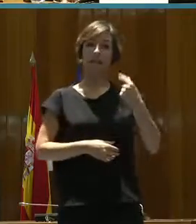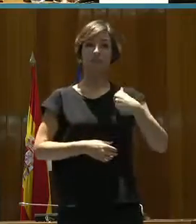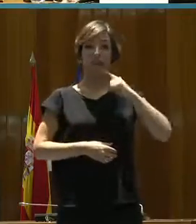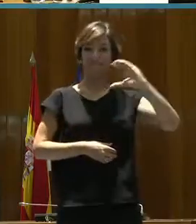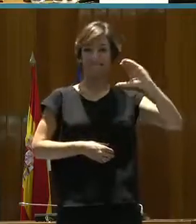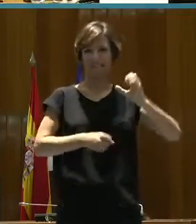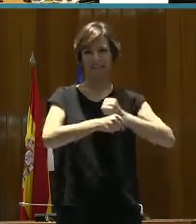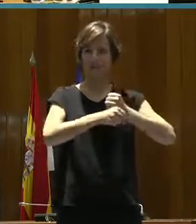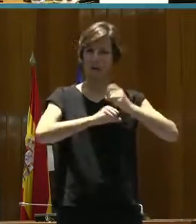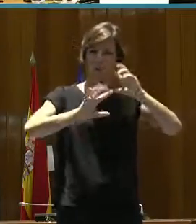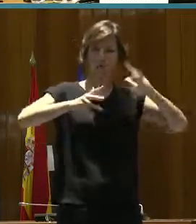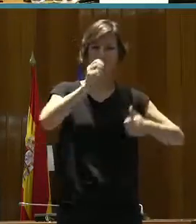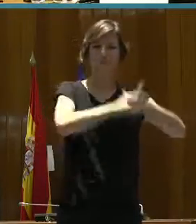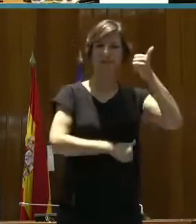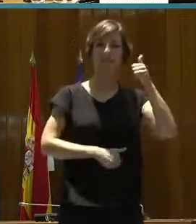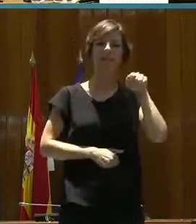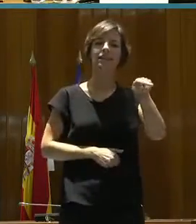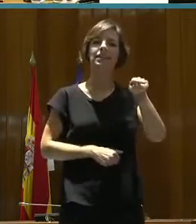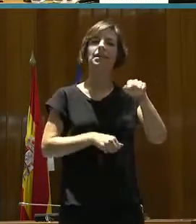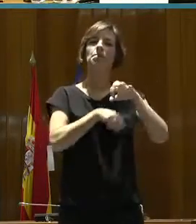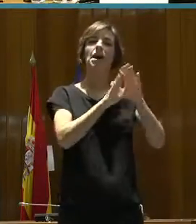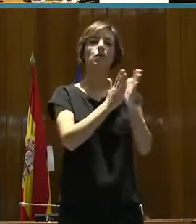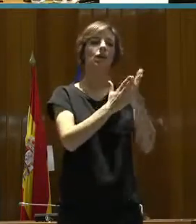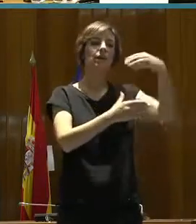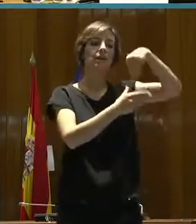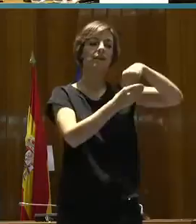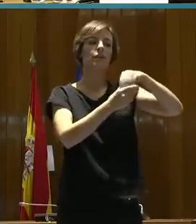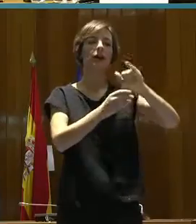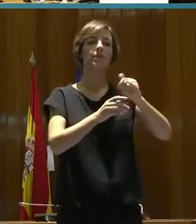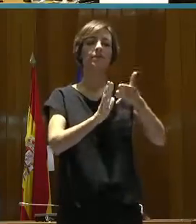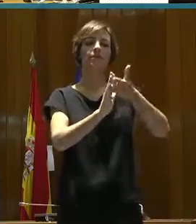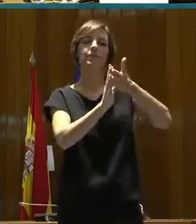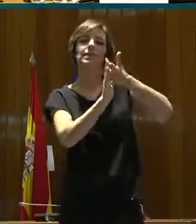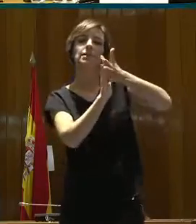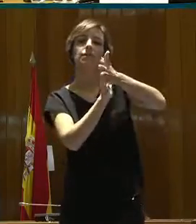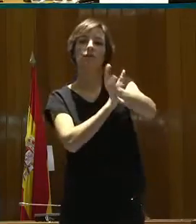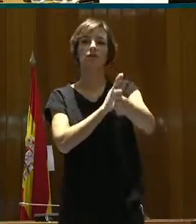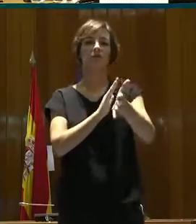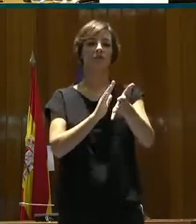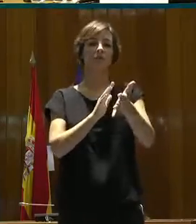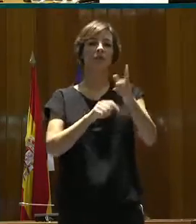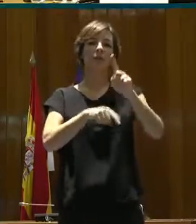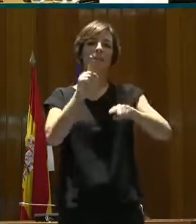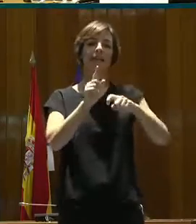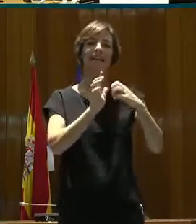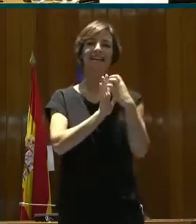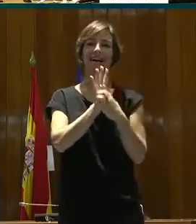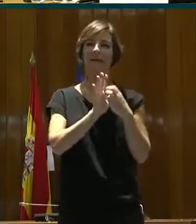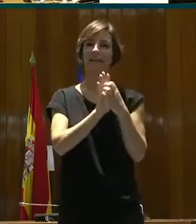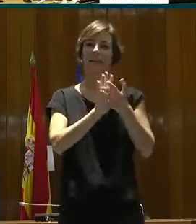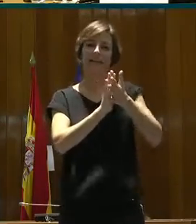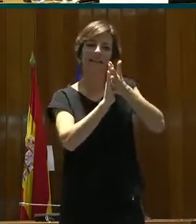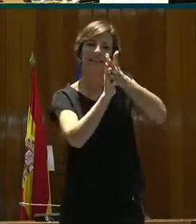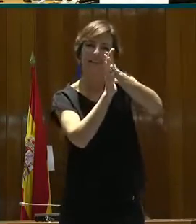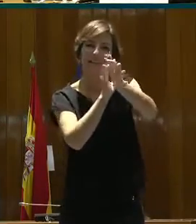del trabajo. En primer lugar, la descripción y definición del fenómeno gramatical concreto, acompañada